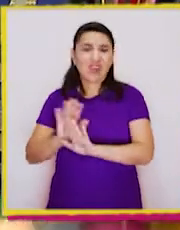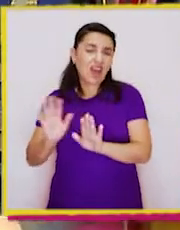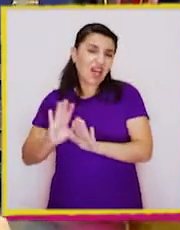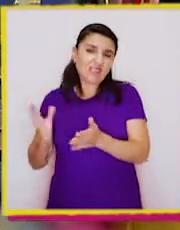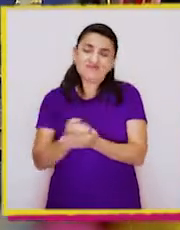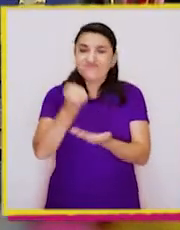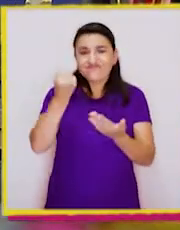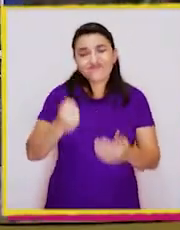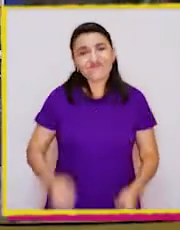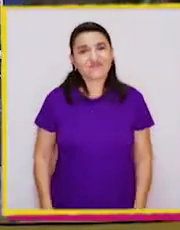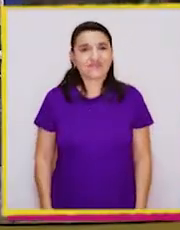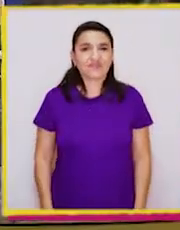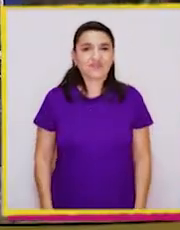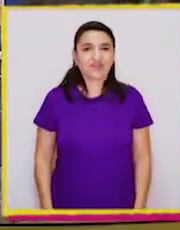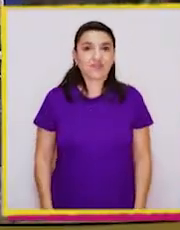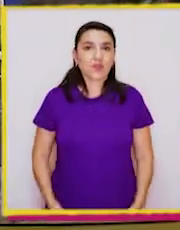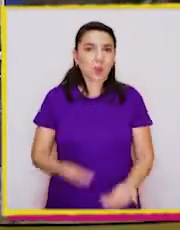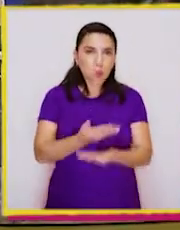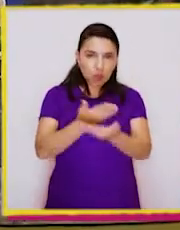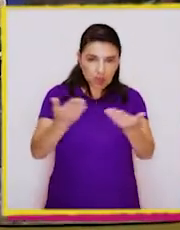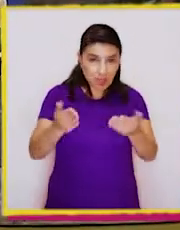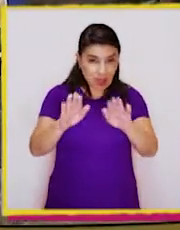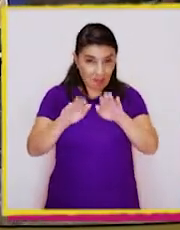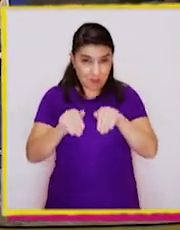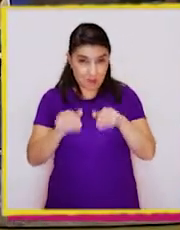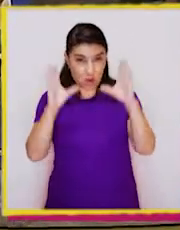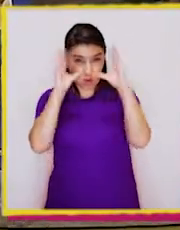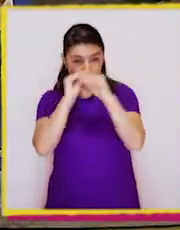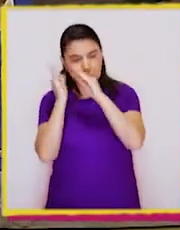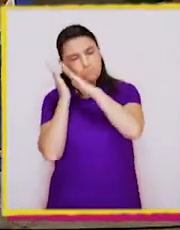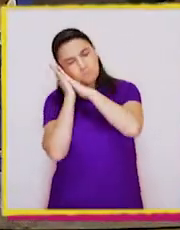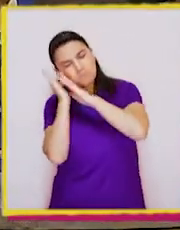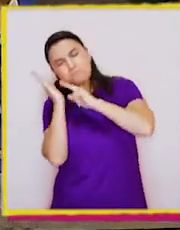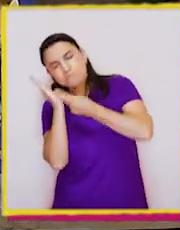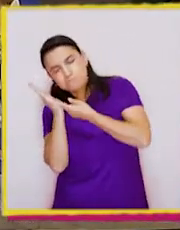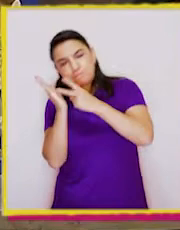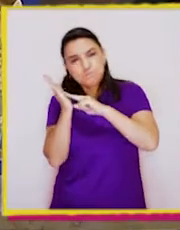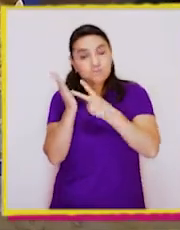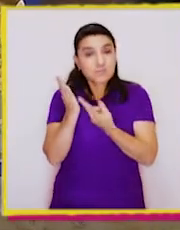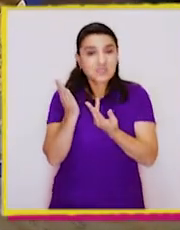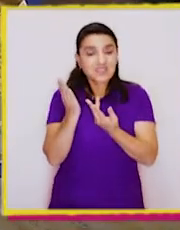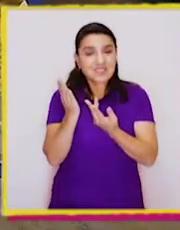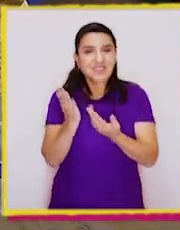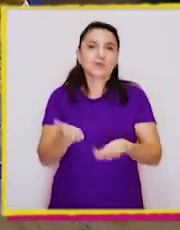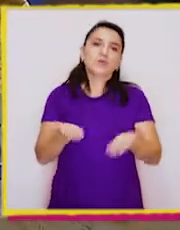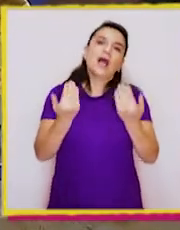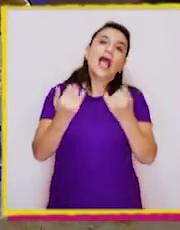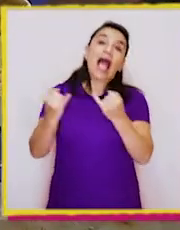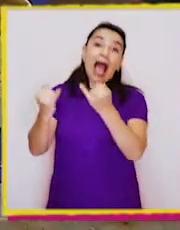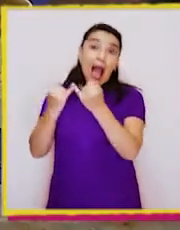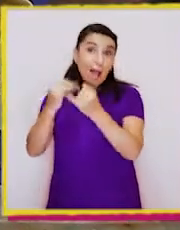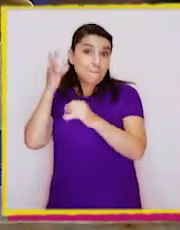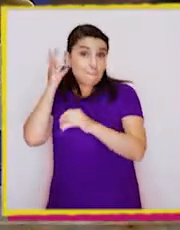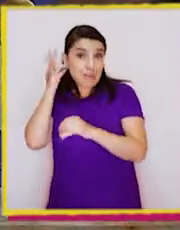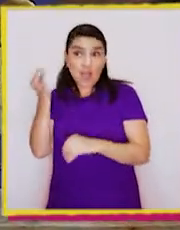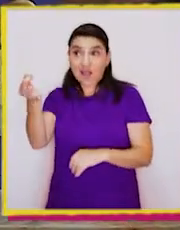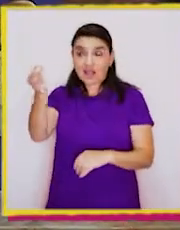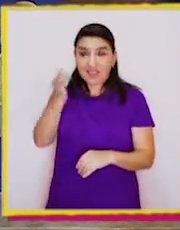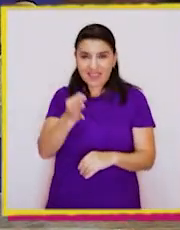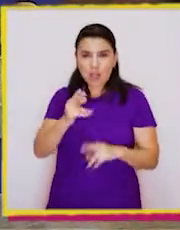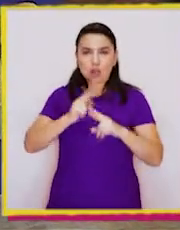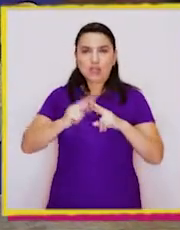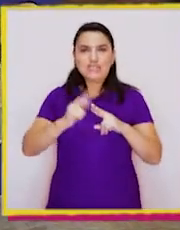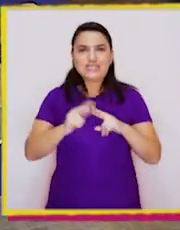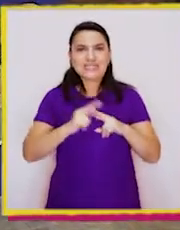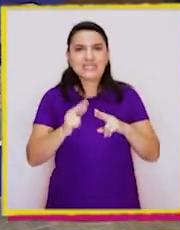parece funcionar. ¿Y a ustedes les cuesta a veces dormir? Ucha, mi amiga Karen me sugirió que le hiciera